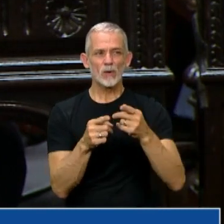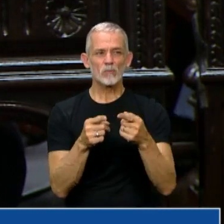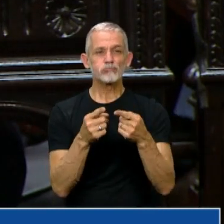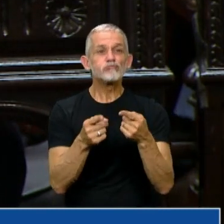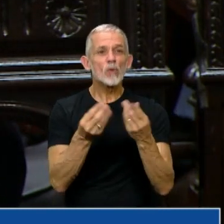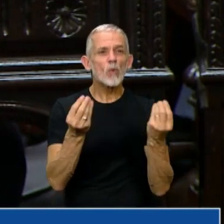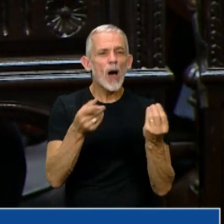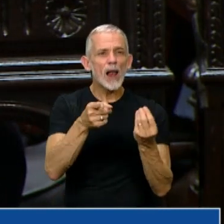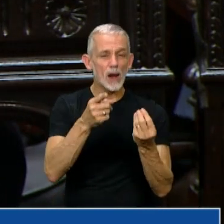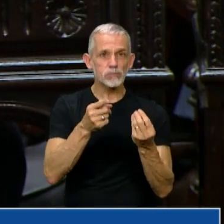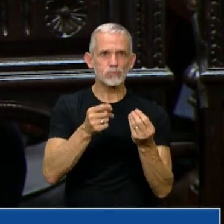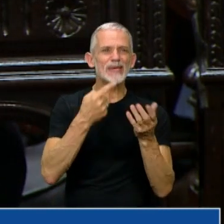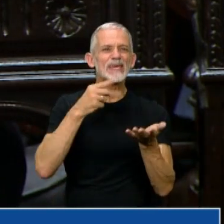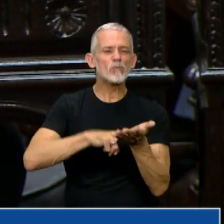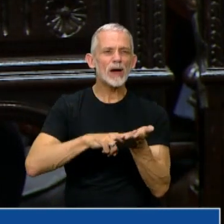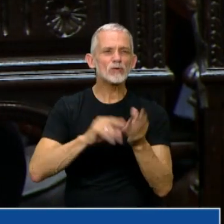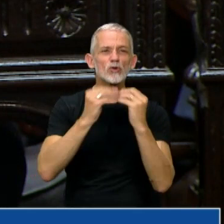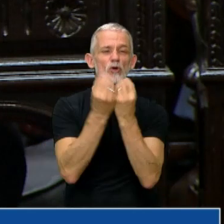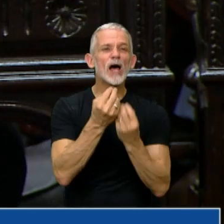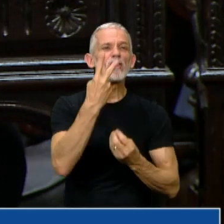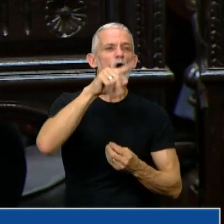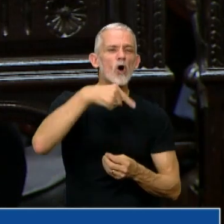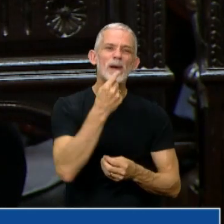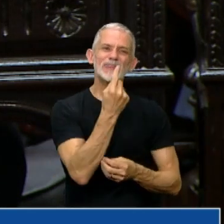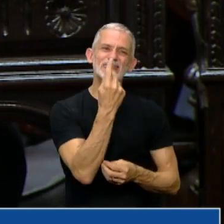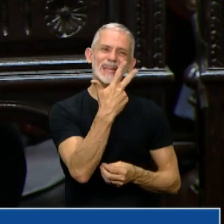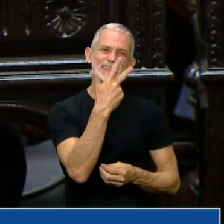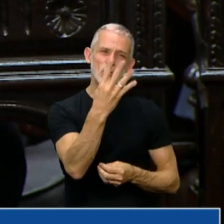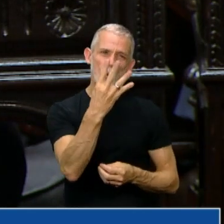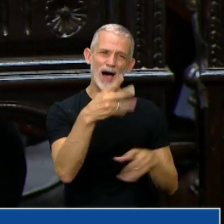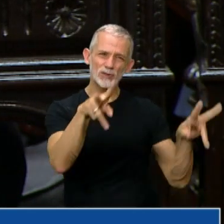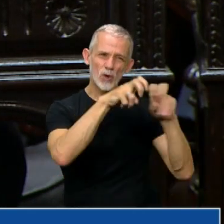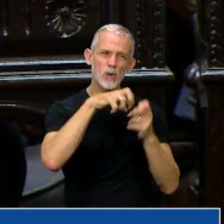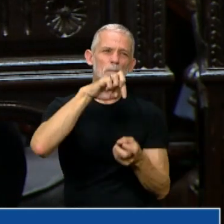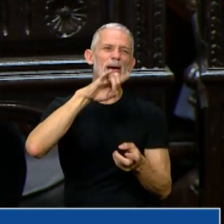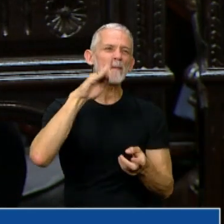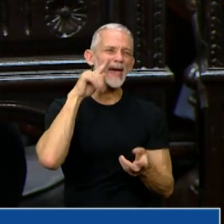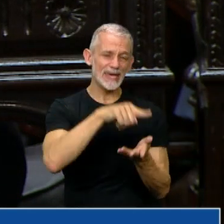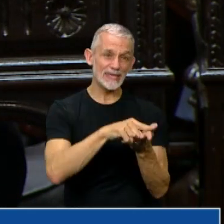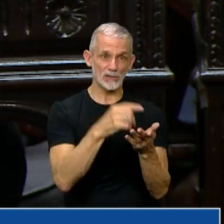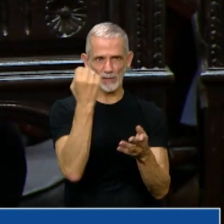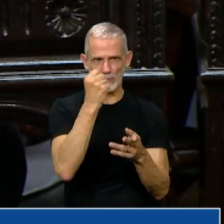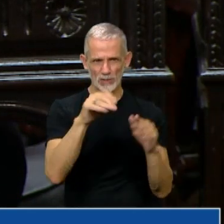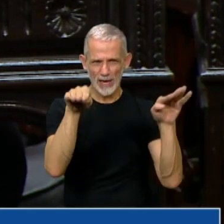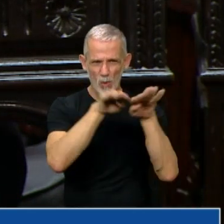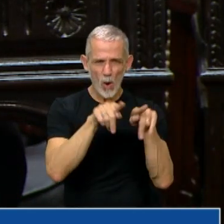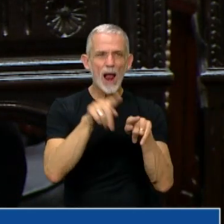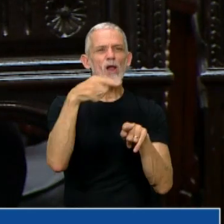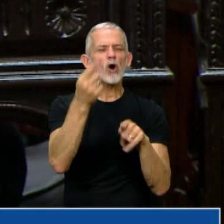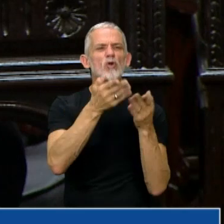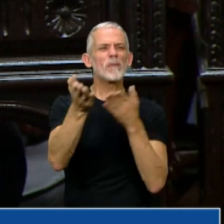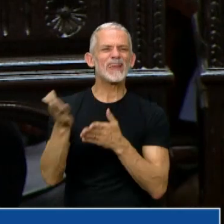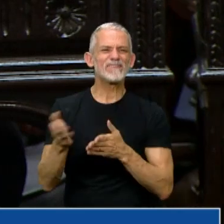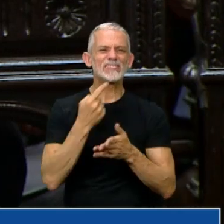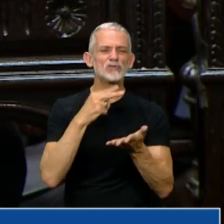fiscal que alcanza a 2,34% del PBI, en el cual se suman con igual importancia otros